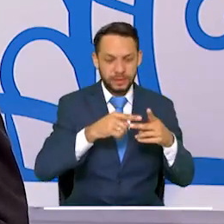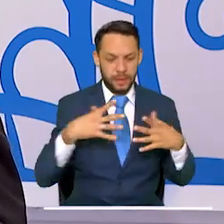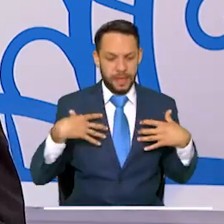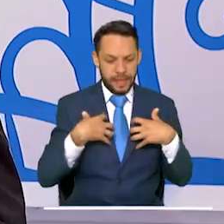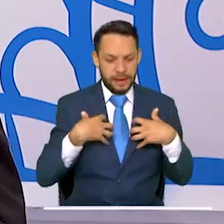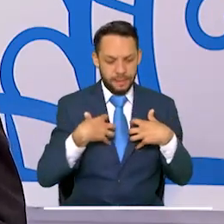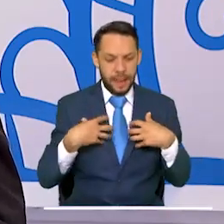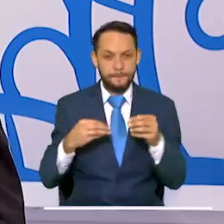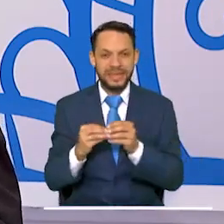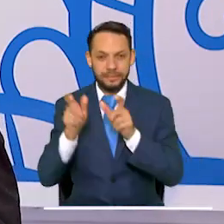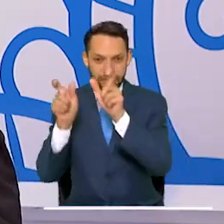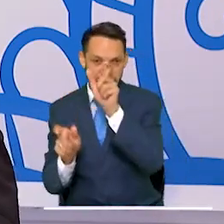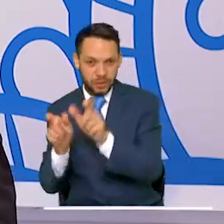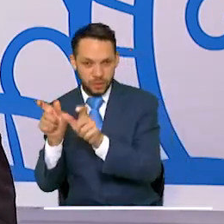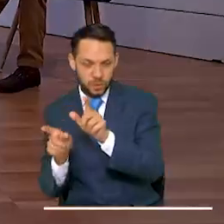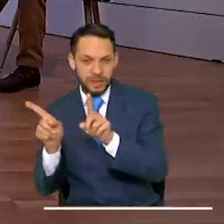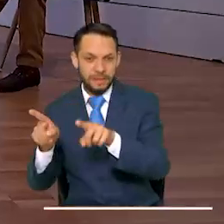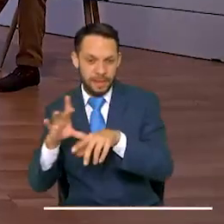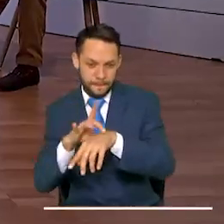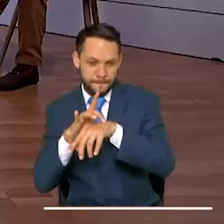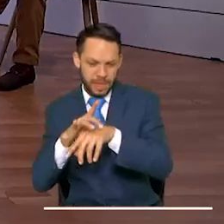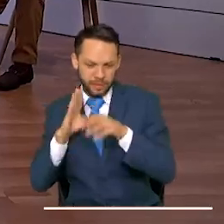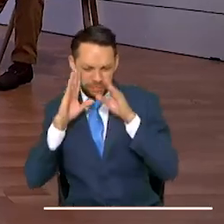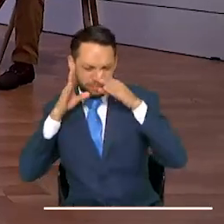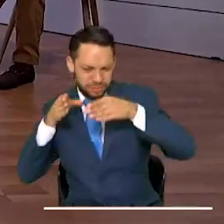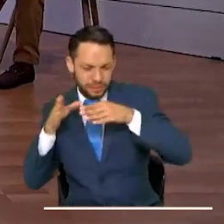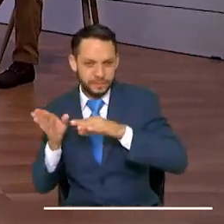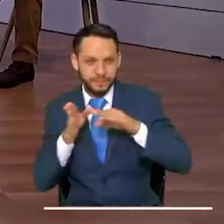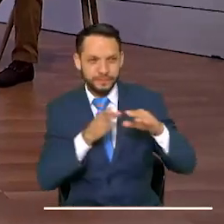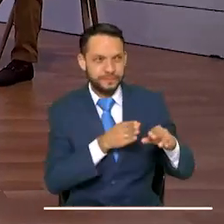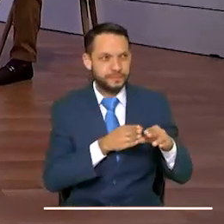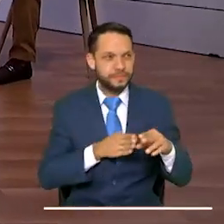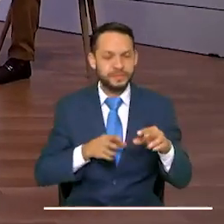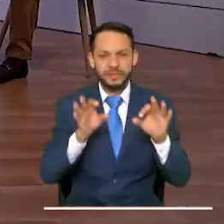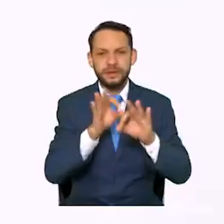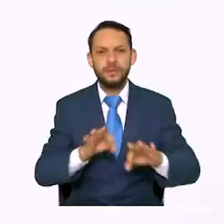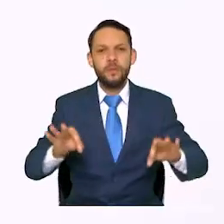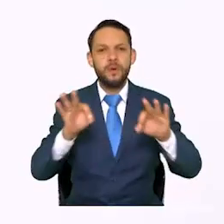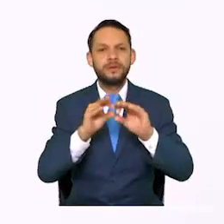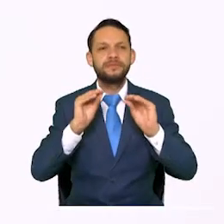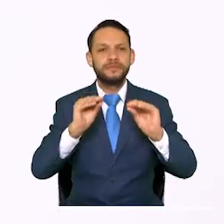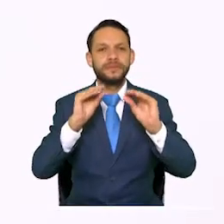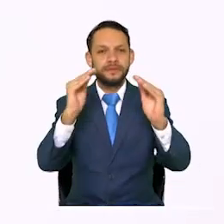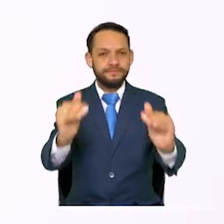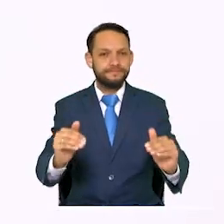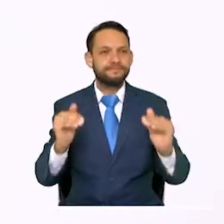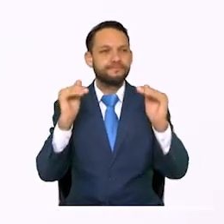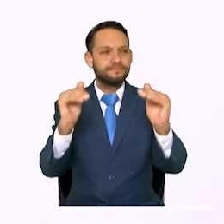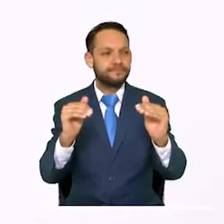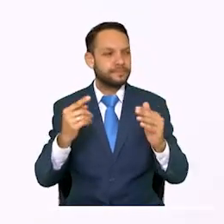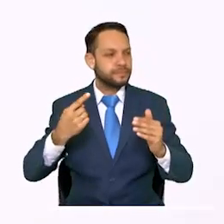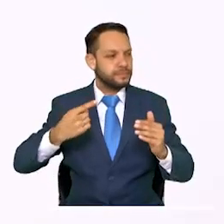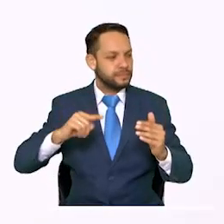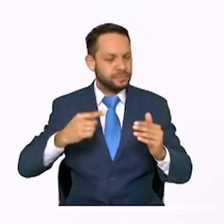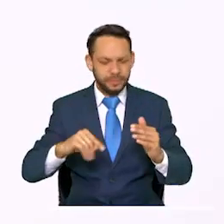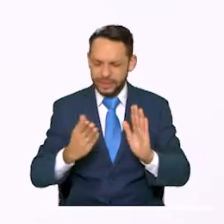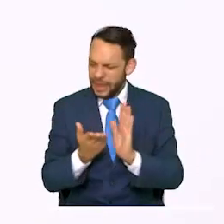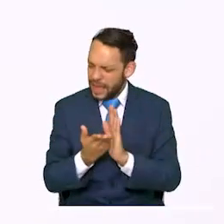humana. Hay algo bien, bien importante que resaltar y es que el